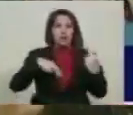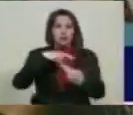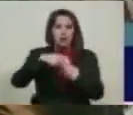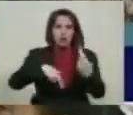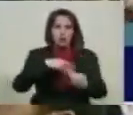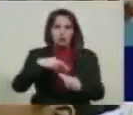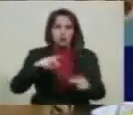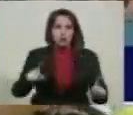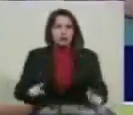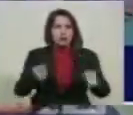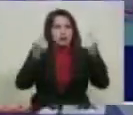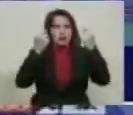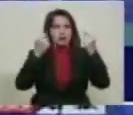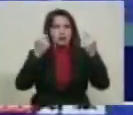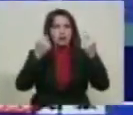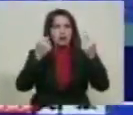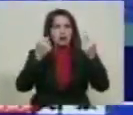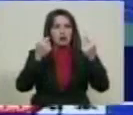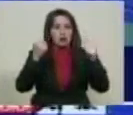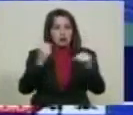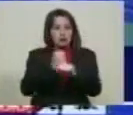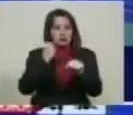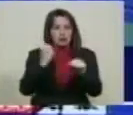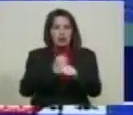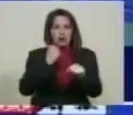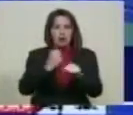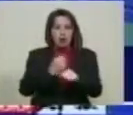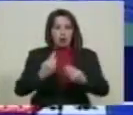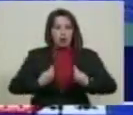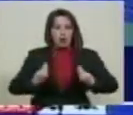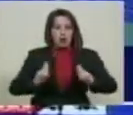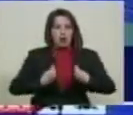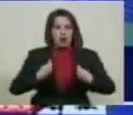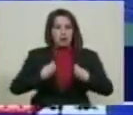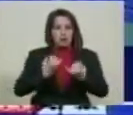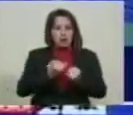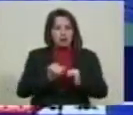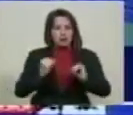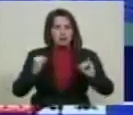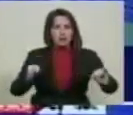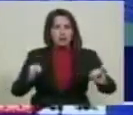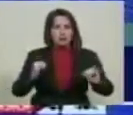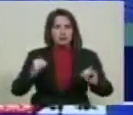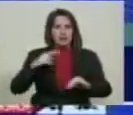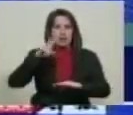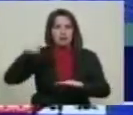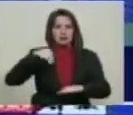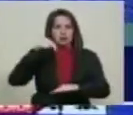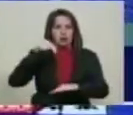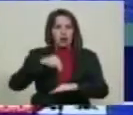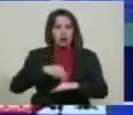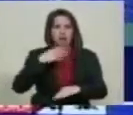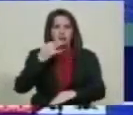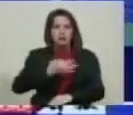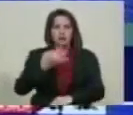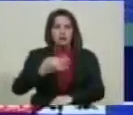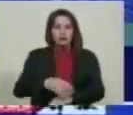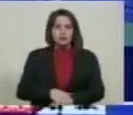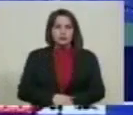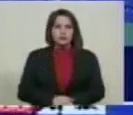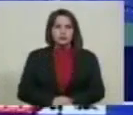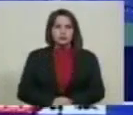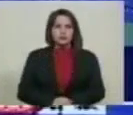recuperar el ejercicio de la soberanía nacional, la independencia nacional plena y verdadera,